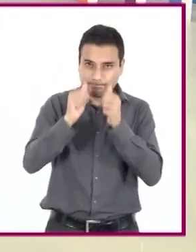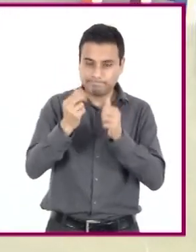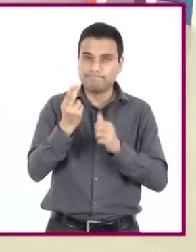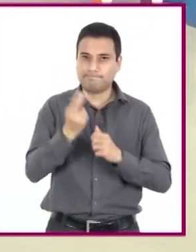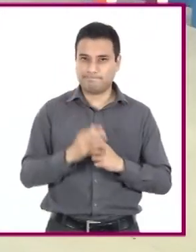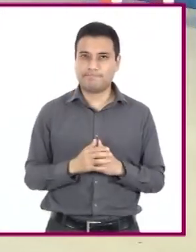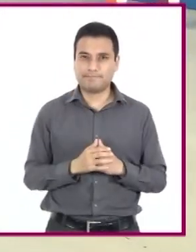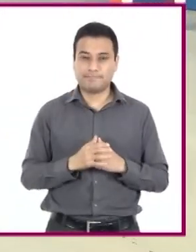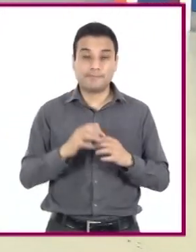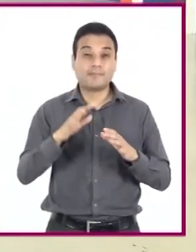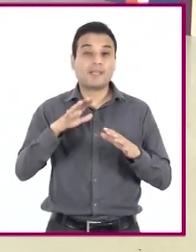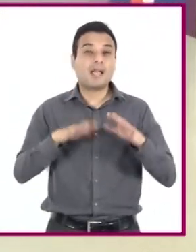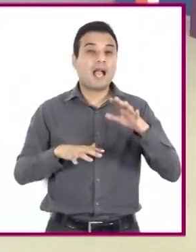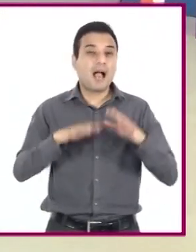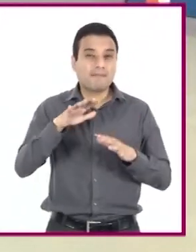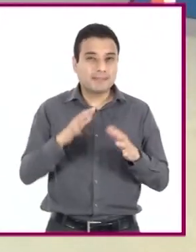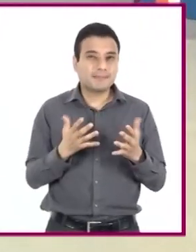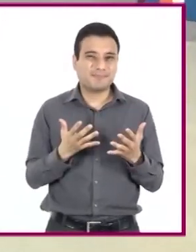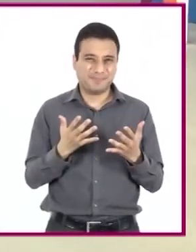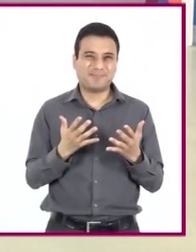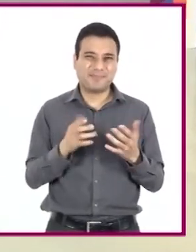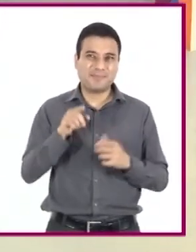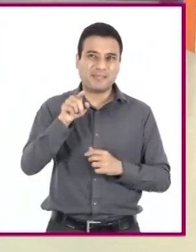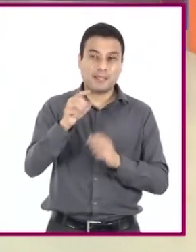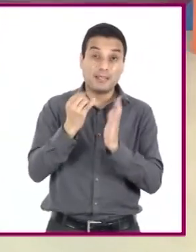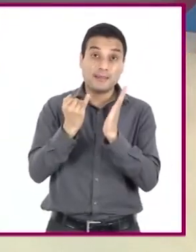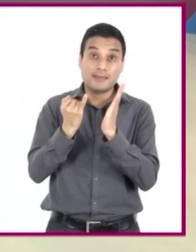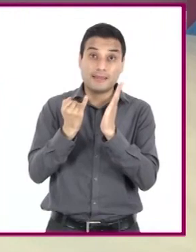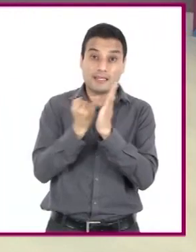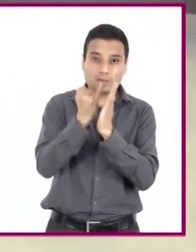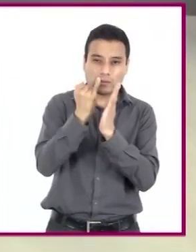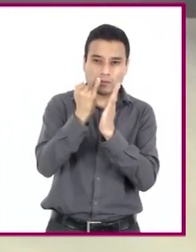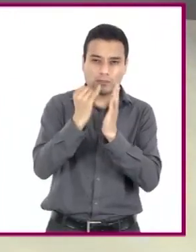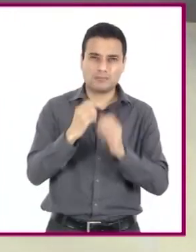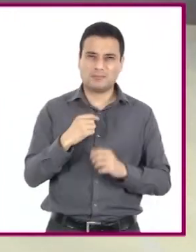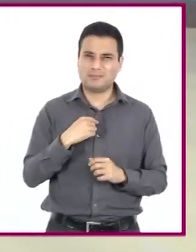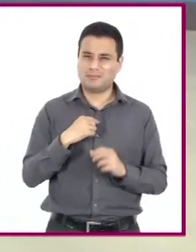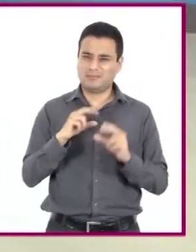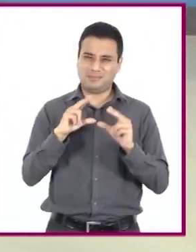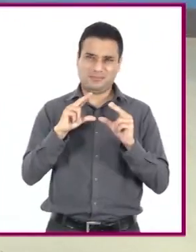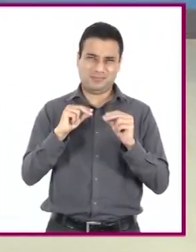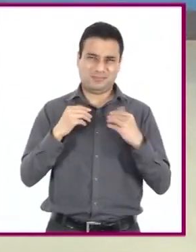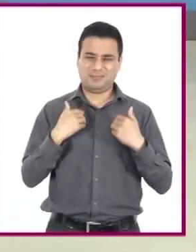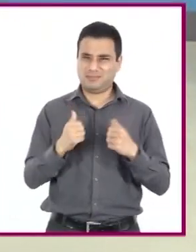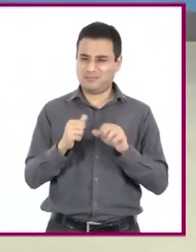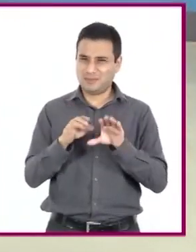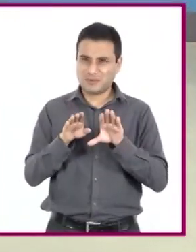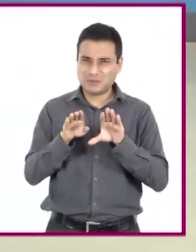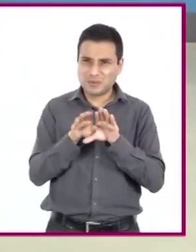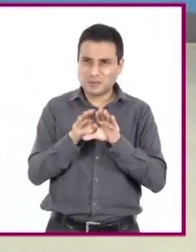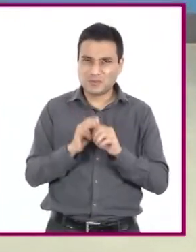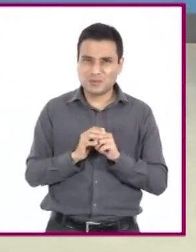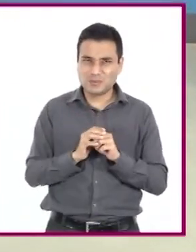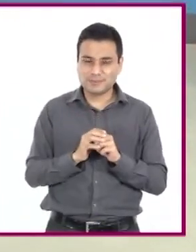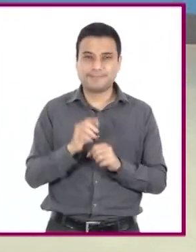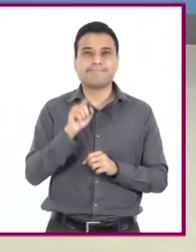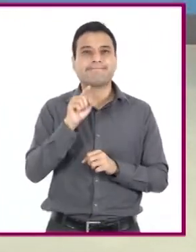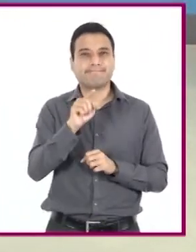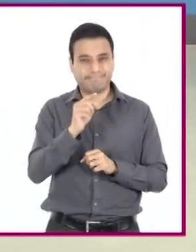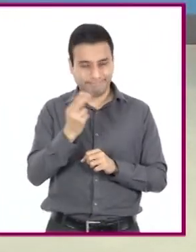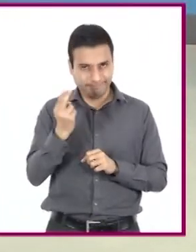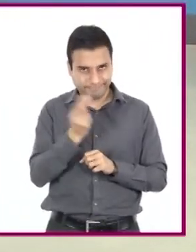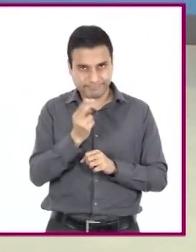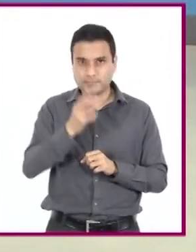veces nos cuesta entender una decisión que nunca tuvimos que tomar. Asuman la responsabilidad de aprender